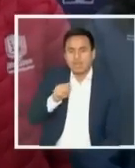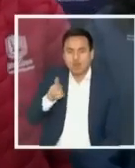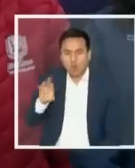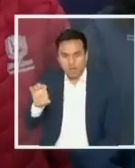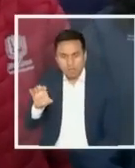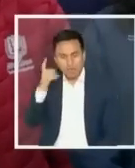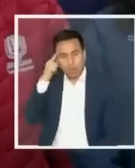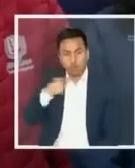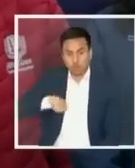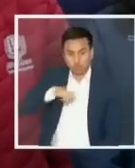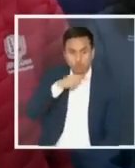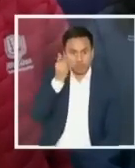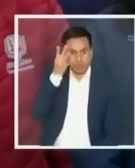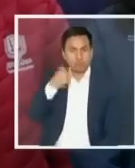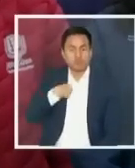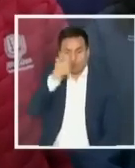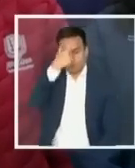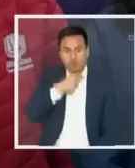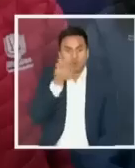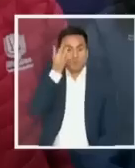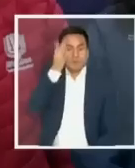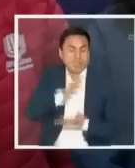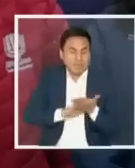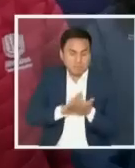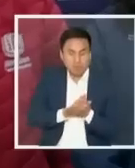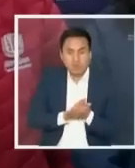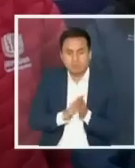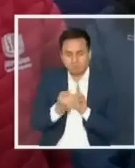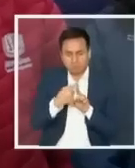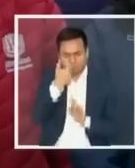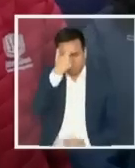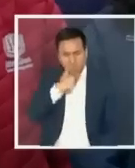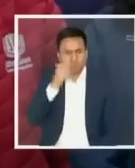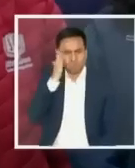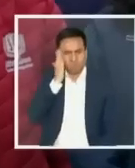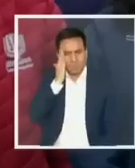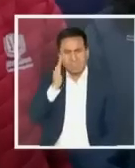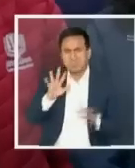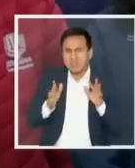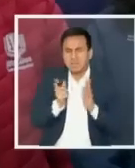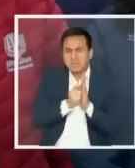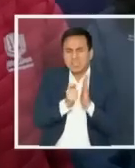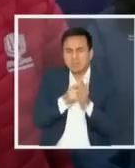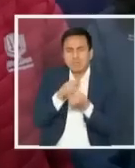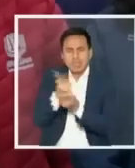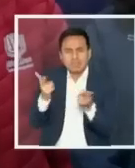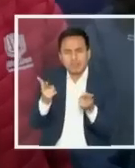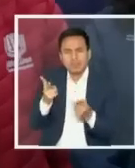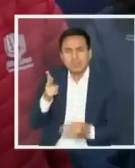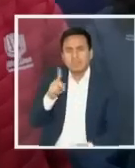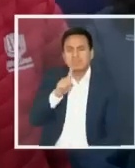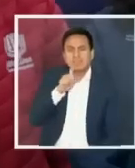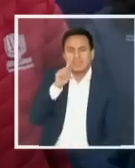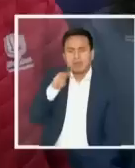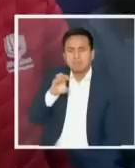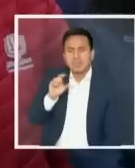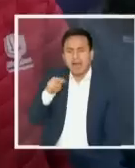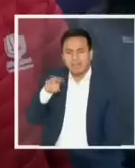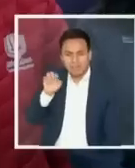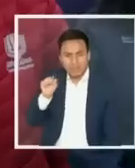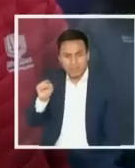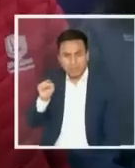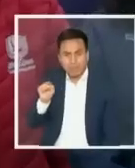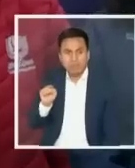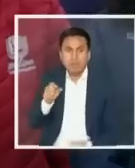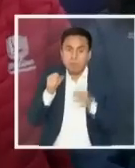quiere decir. Alrededor puede ser el mismo momento, antes o después. Pero ¿qué hay? Uno puede suponer perfectamente que antes. Cuando yo la escuché por